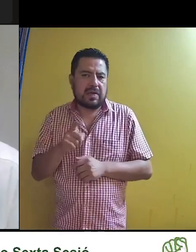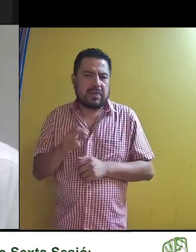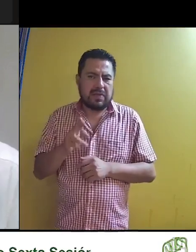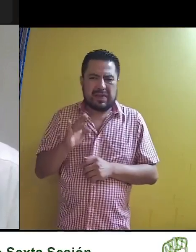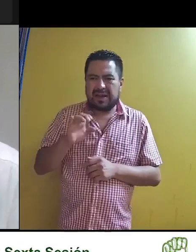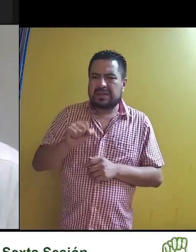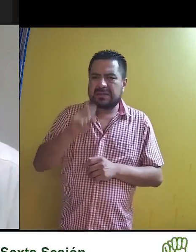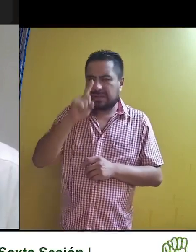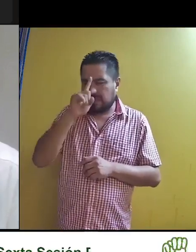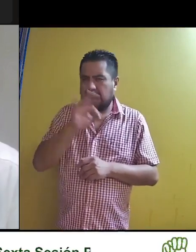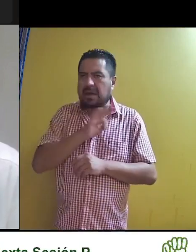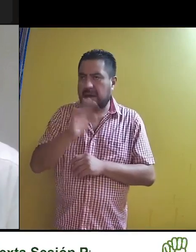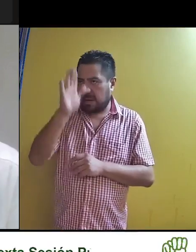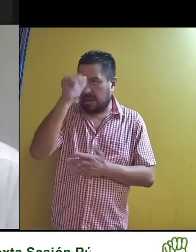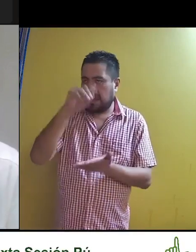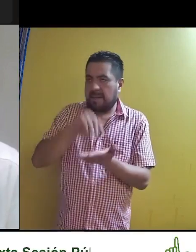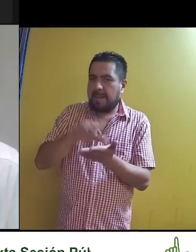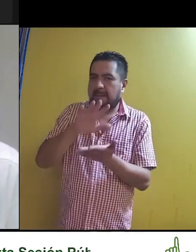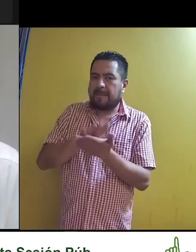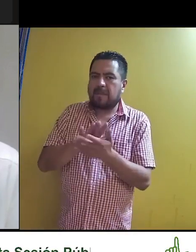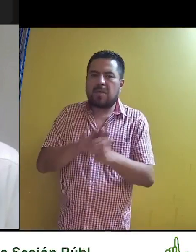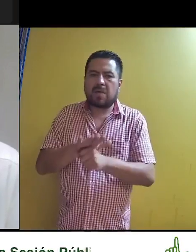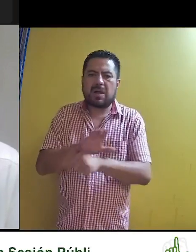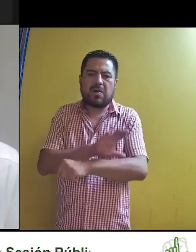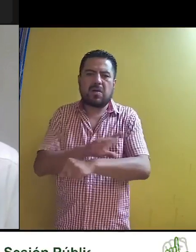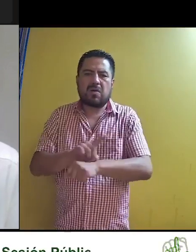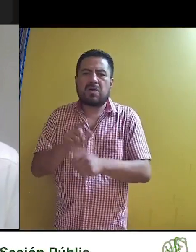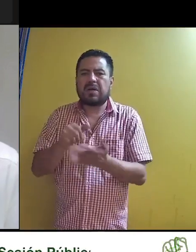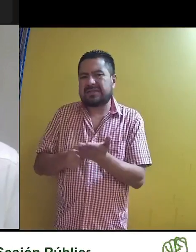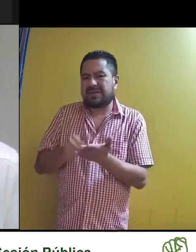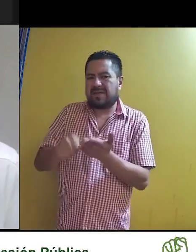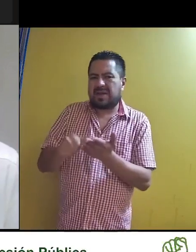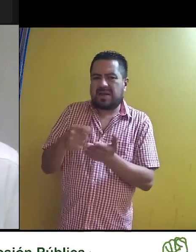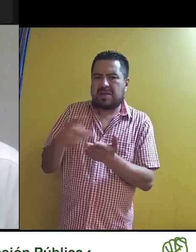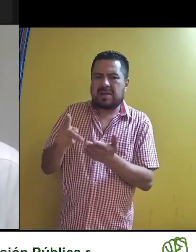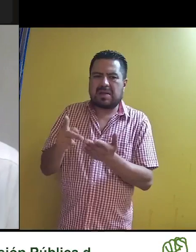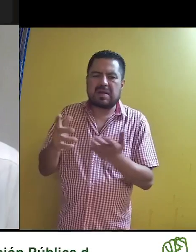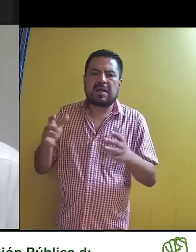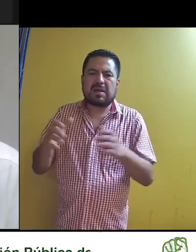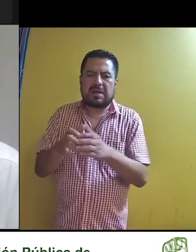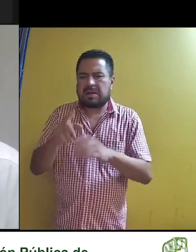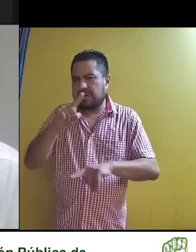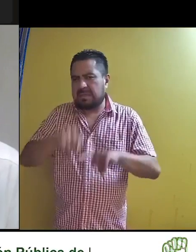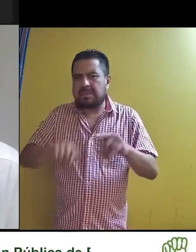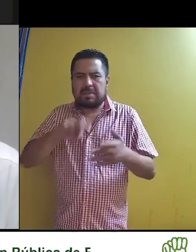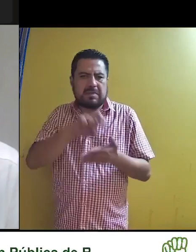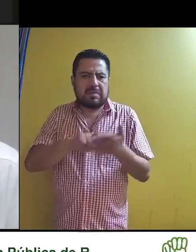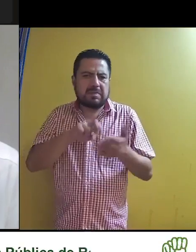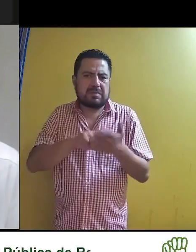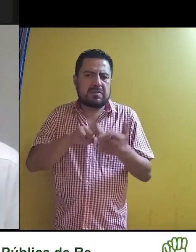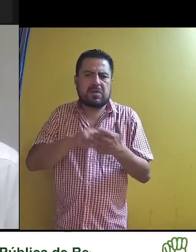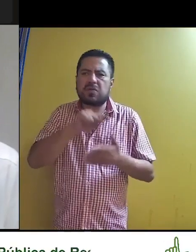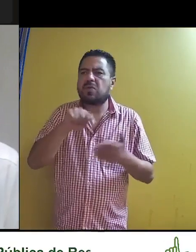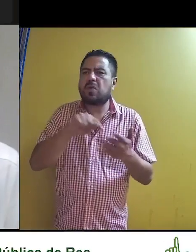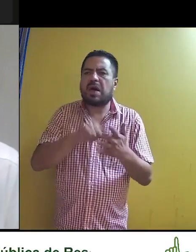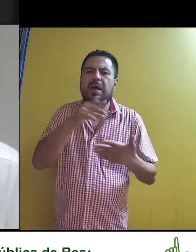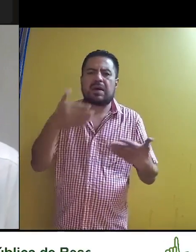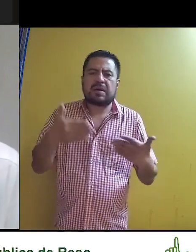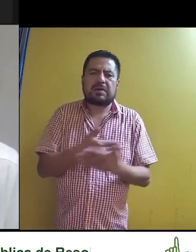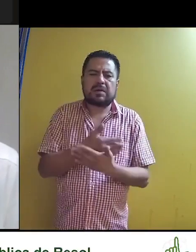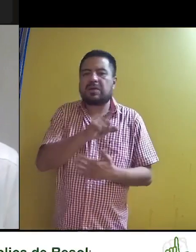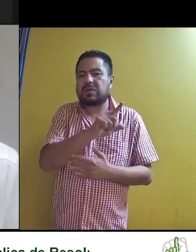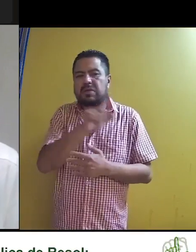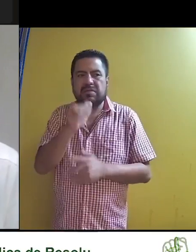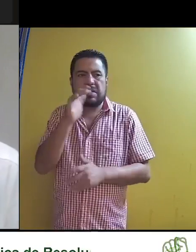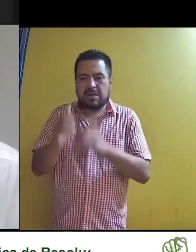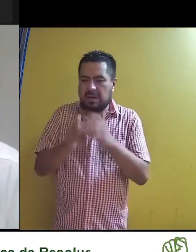para combatir el acuerdo por el que la propia Coordinación del Registro Civil nulificó la corrección del lugar de nacimiento.